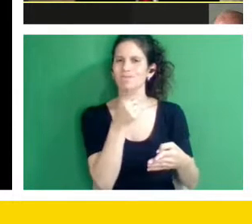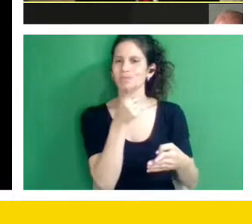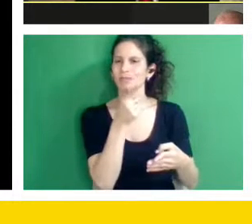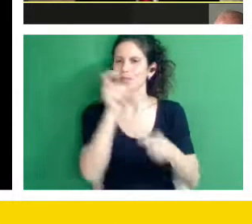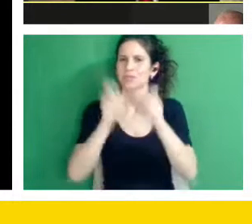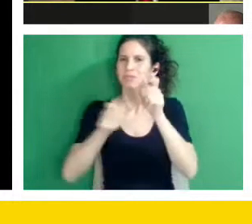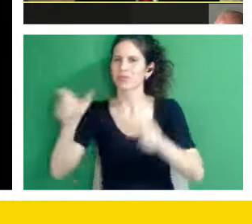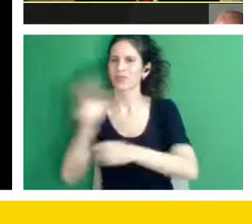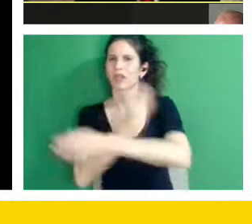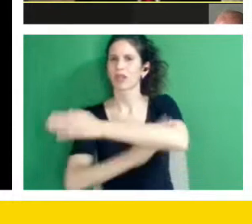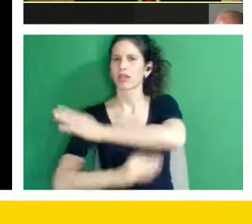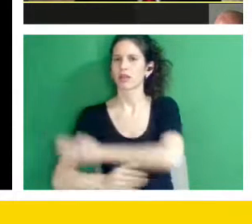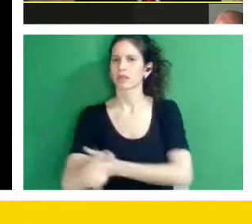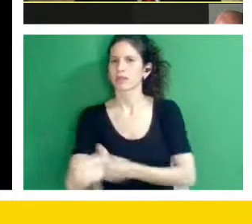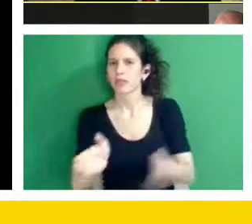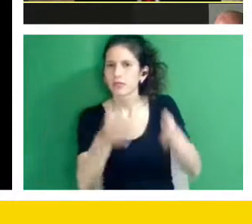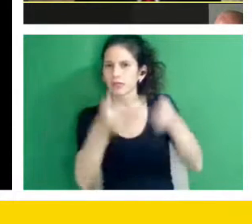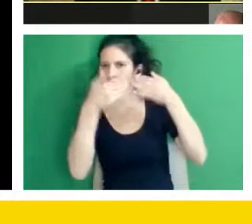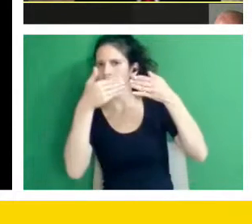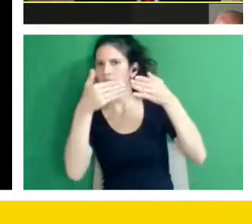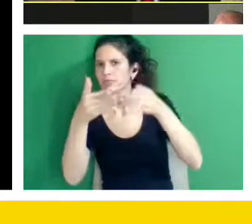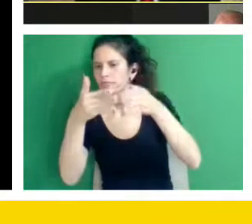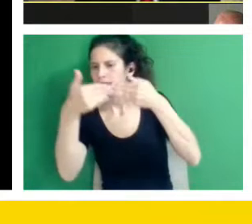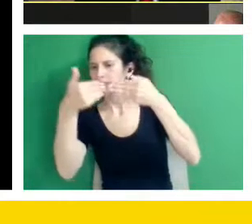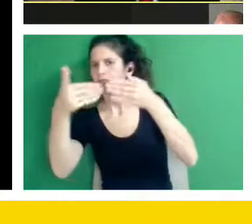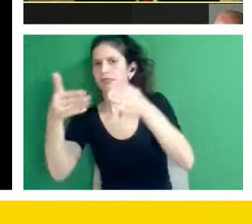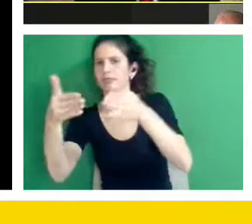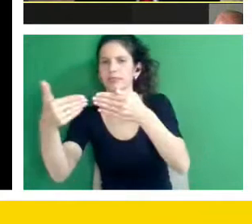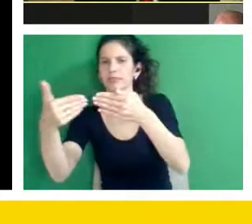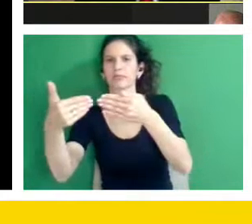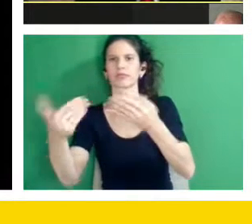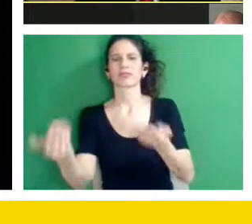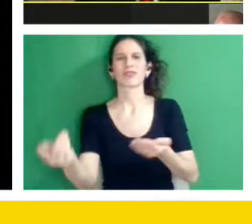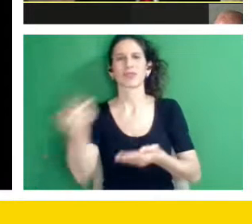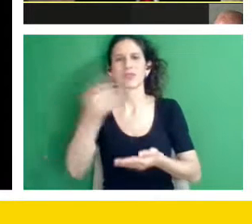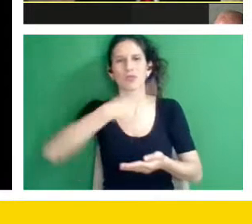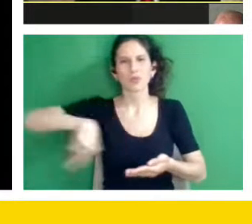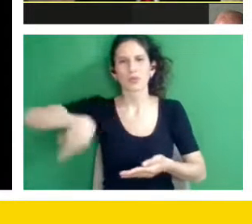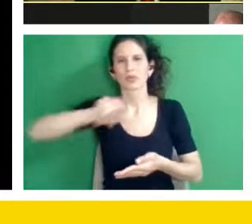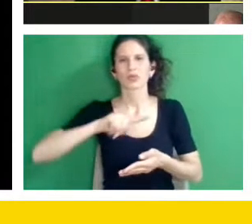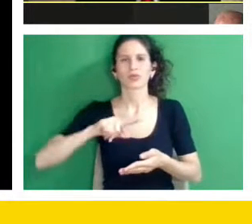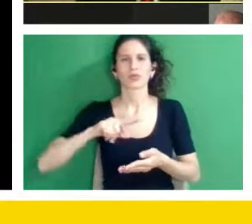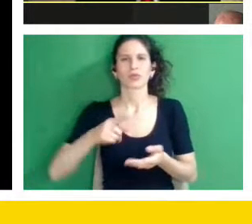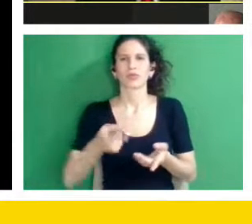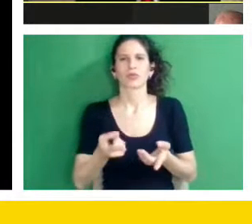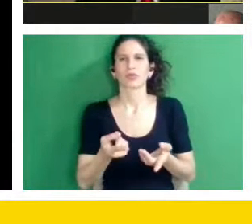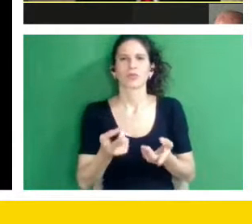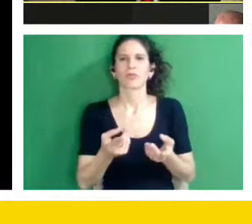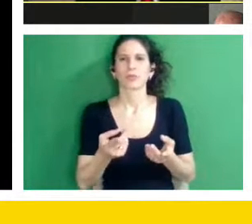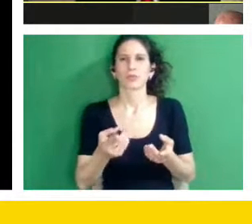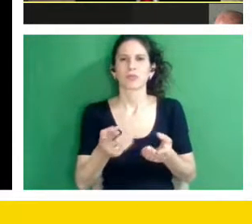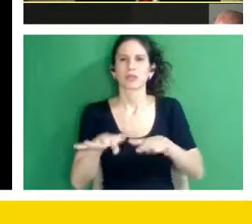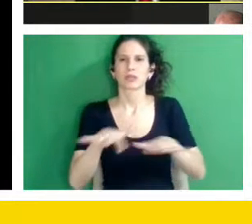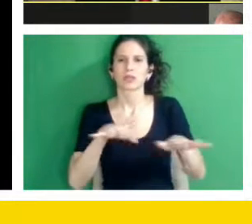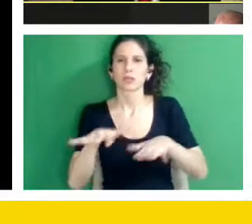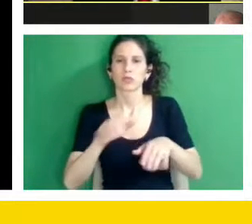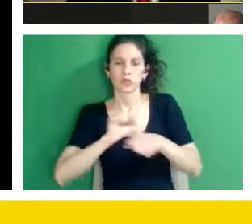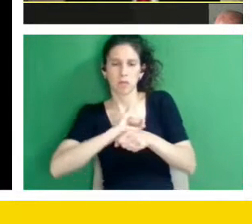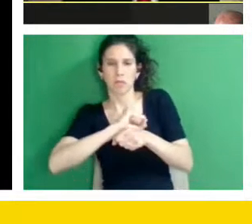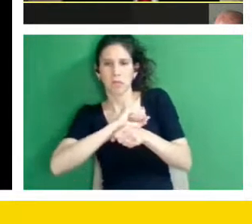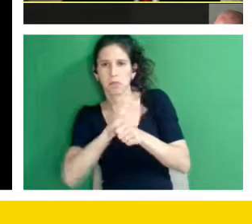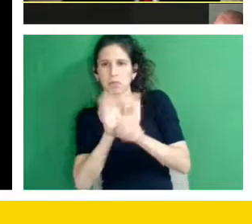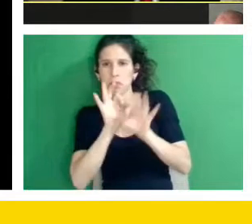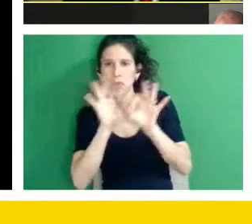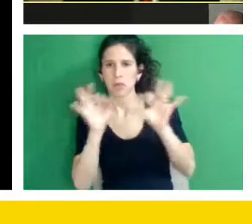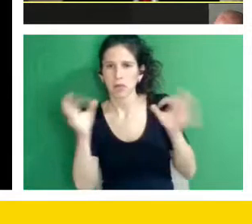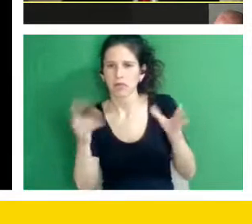ha otorgado a los ciudadanos para ayudarlos a enfrentar los problemas generados por la pandemia de COVID-19.